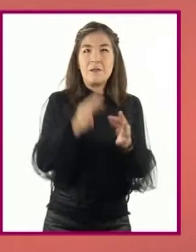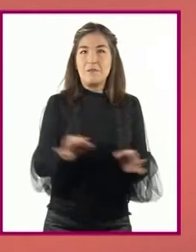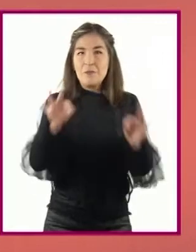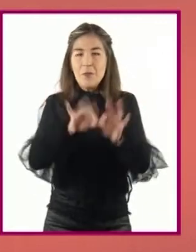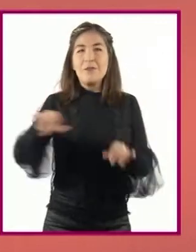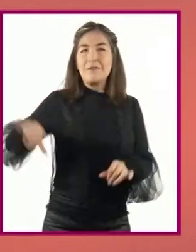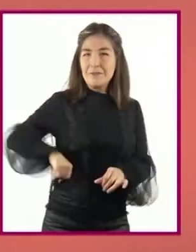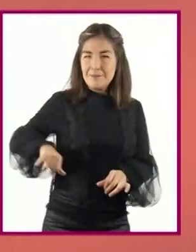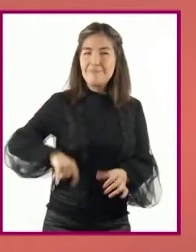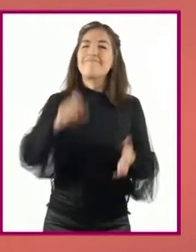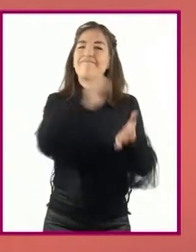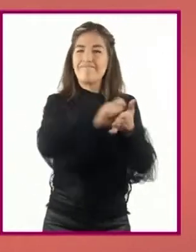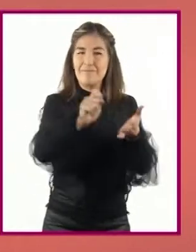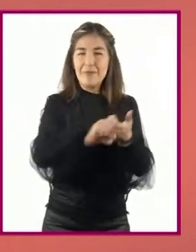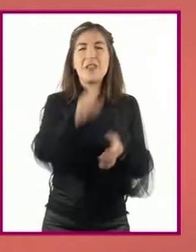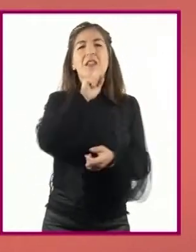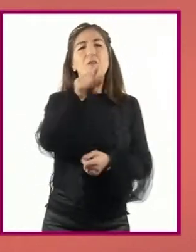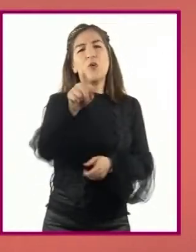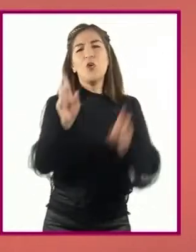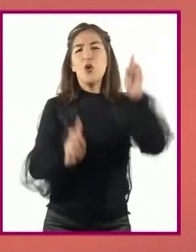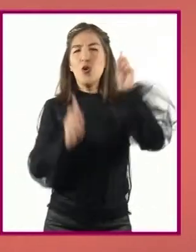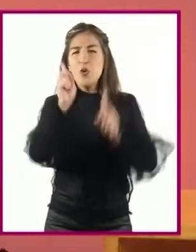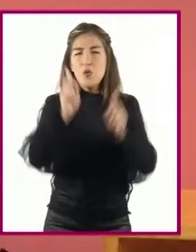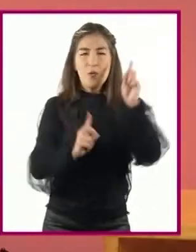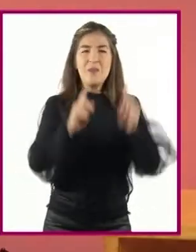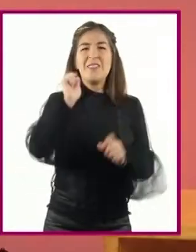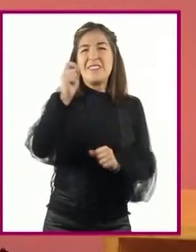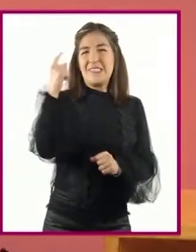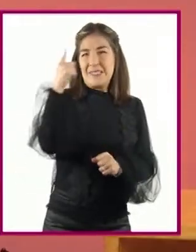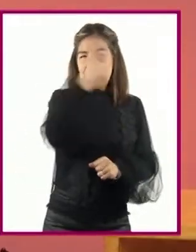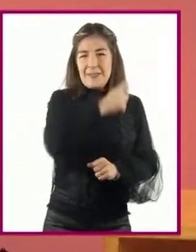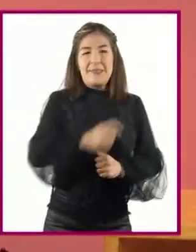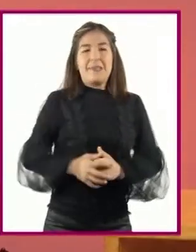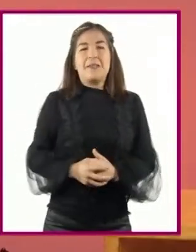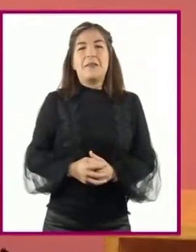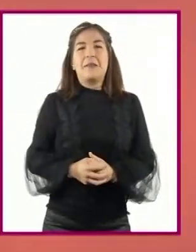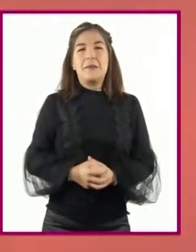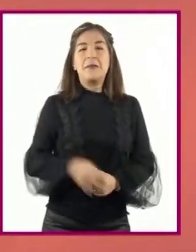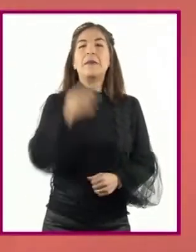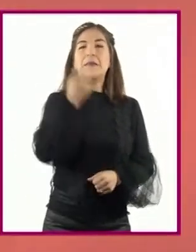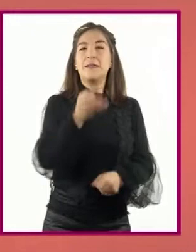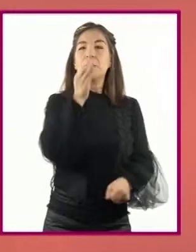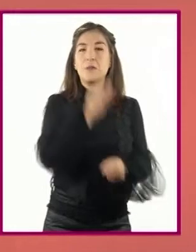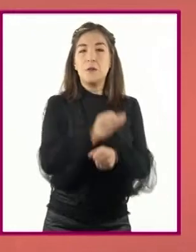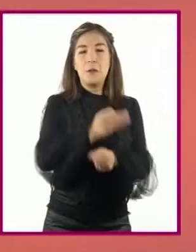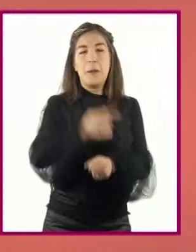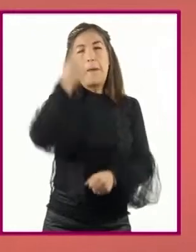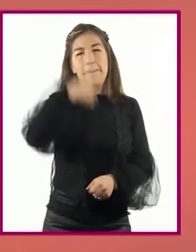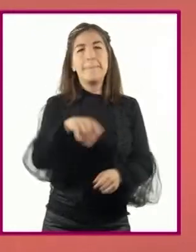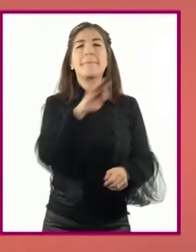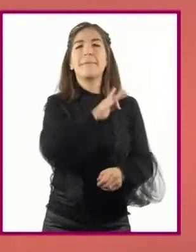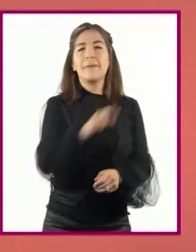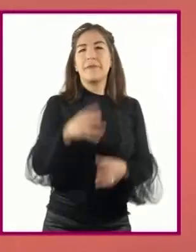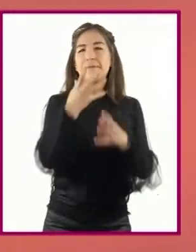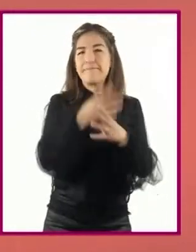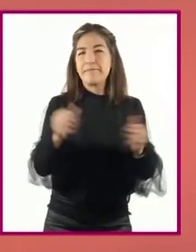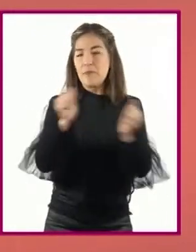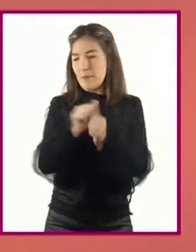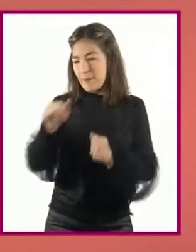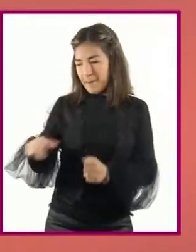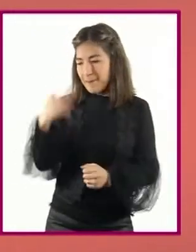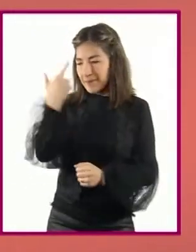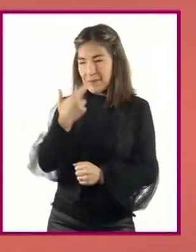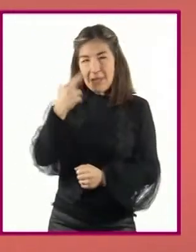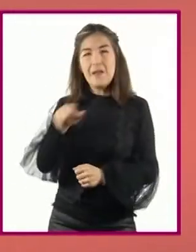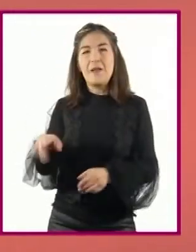importante, así como sus dudas e inquietudes. Muchas de estas podrán resolverlas mediante la consulta de su libro